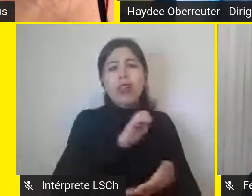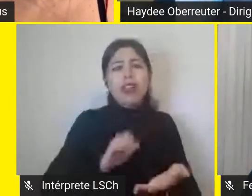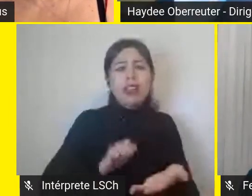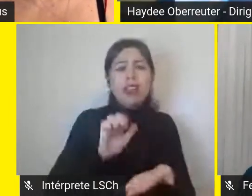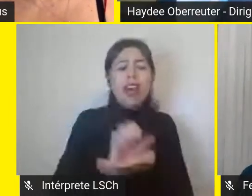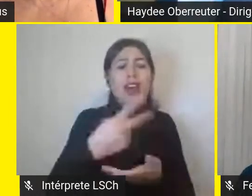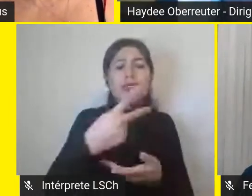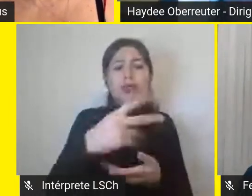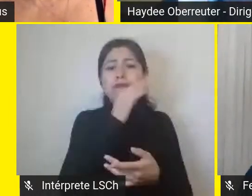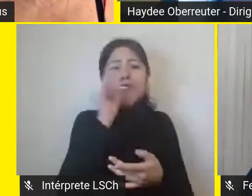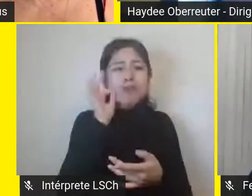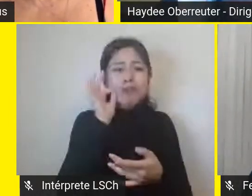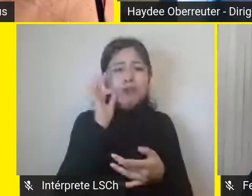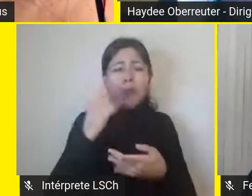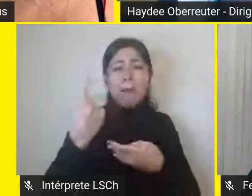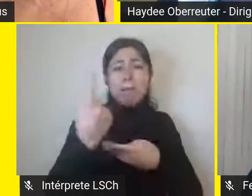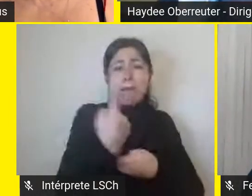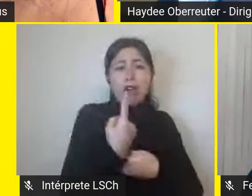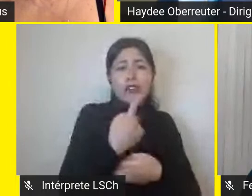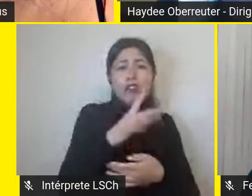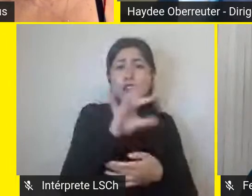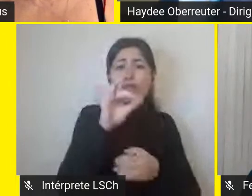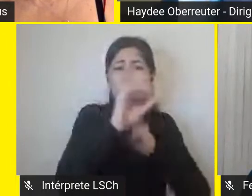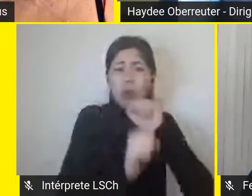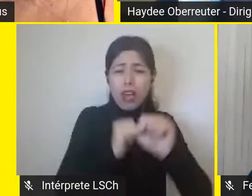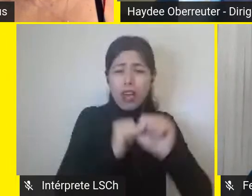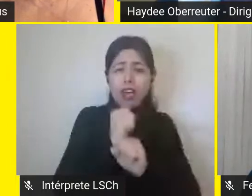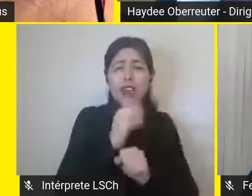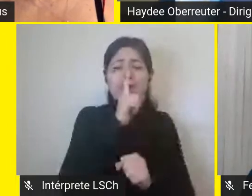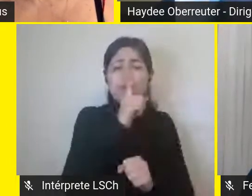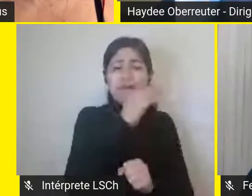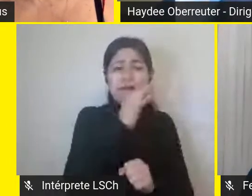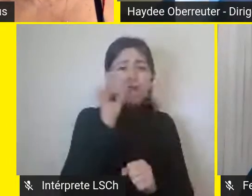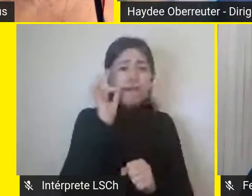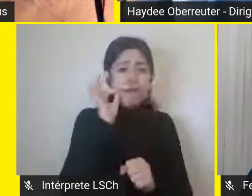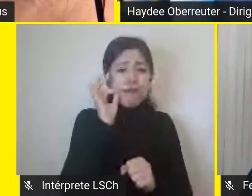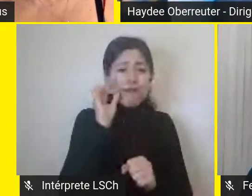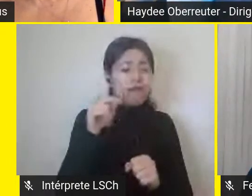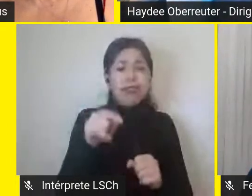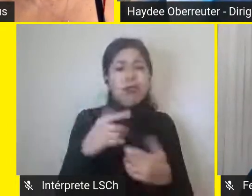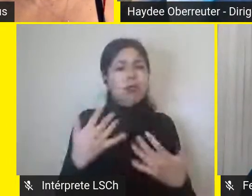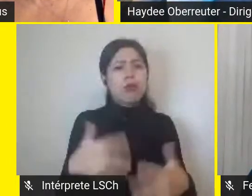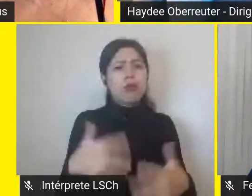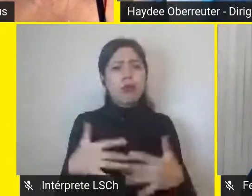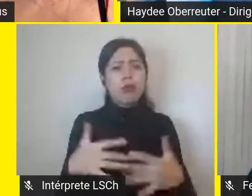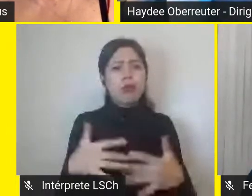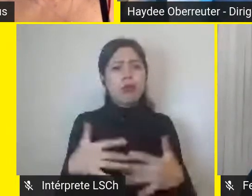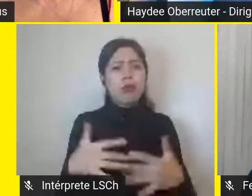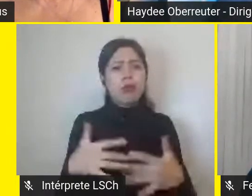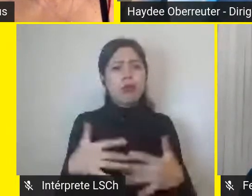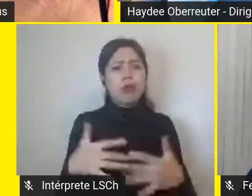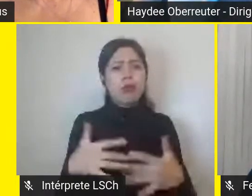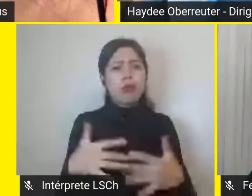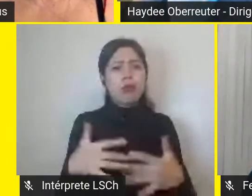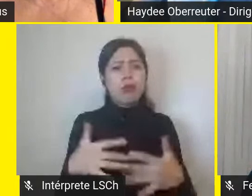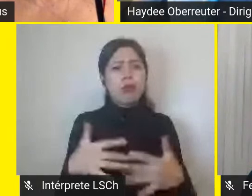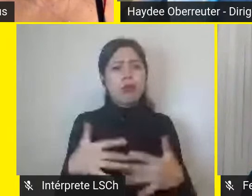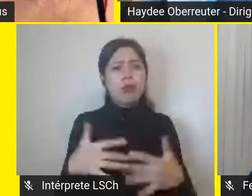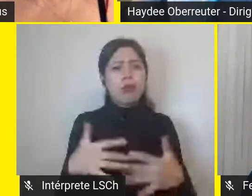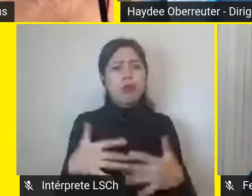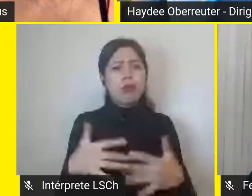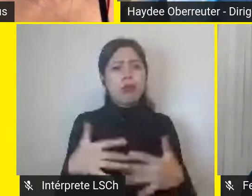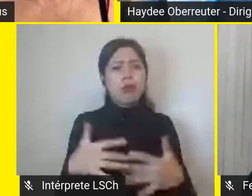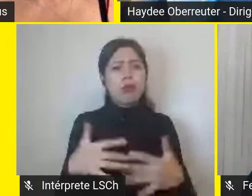la imposición de 50 años de silencio. Es una barbarie permanente. Y por supuesto no nos